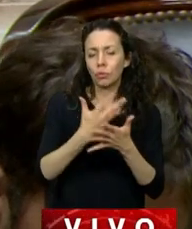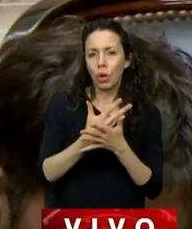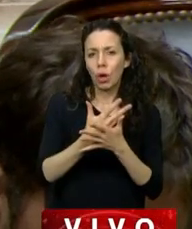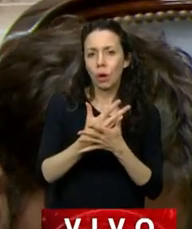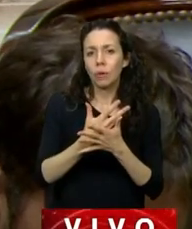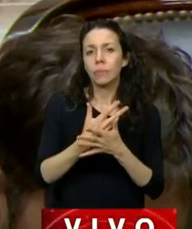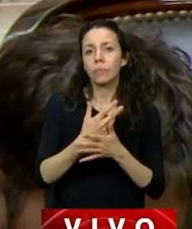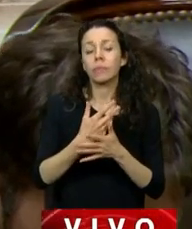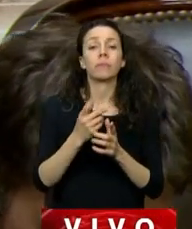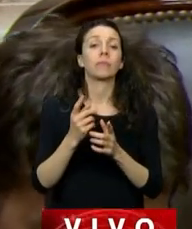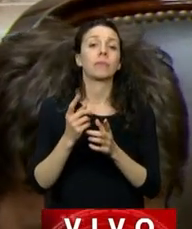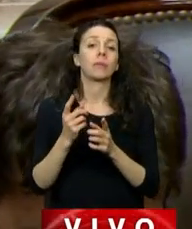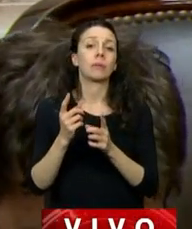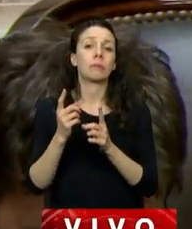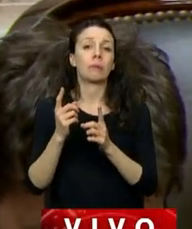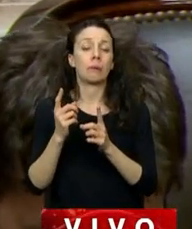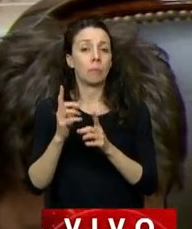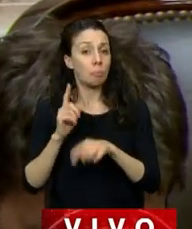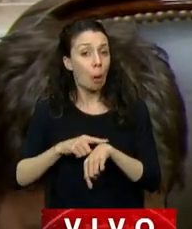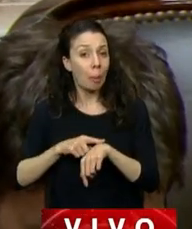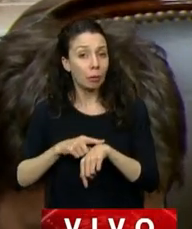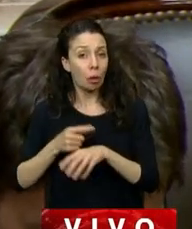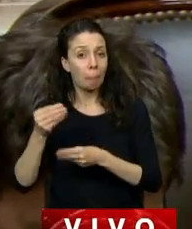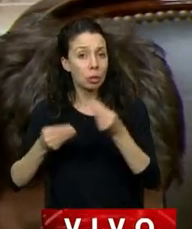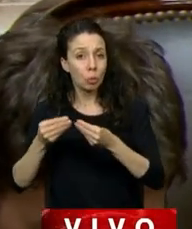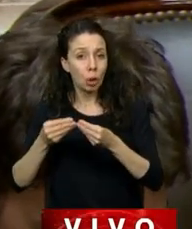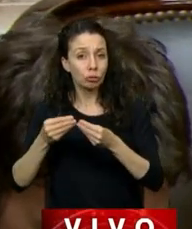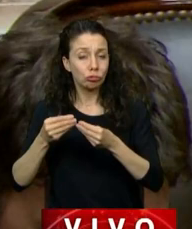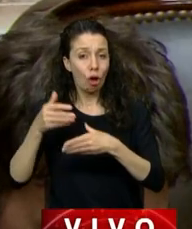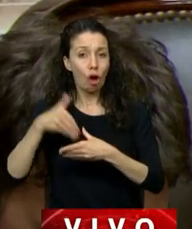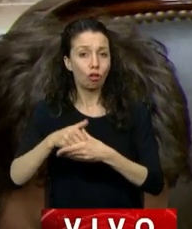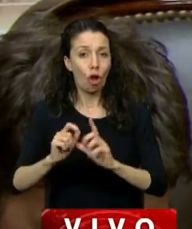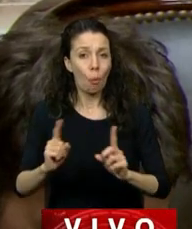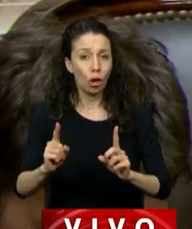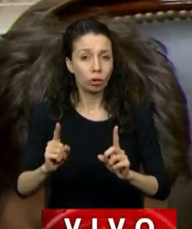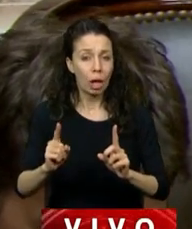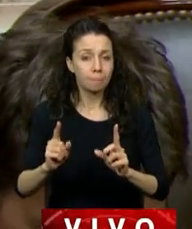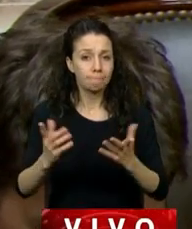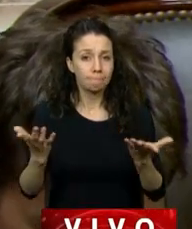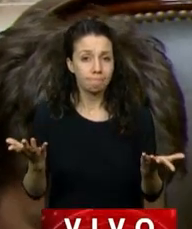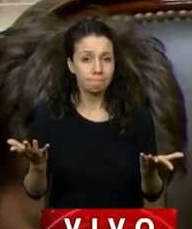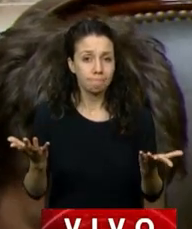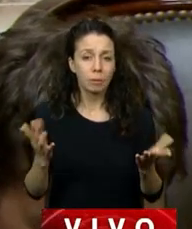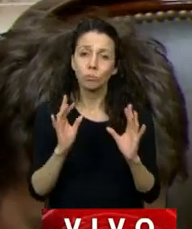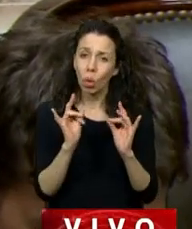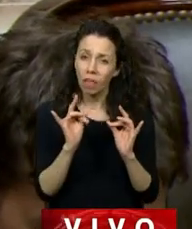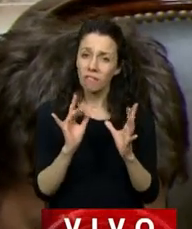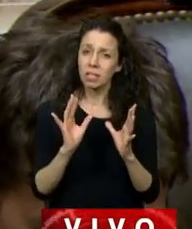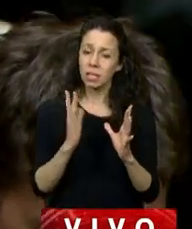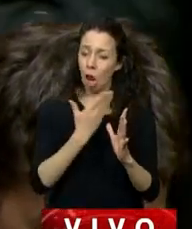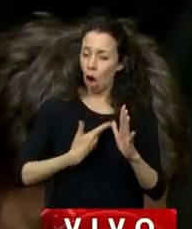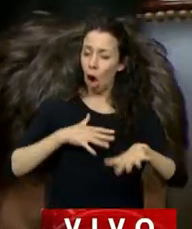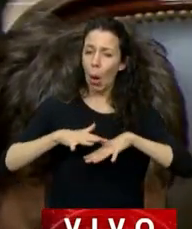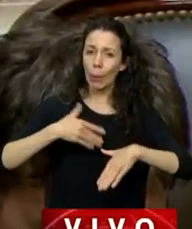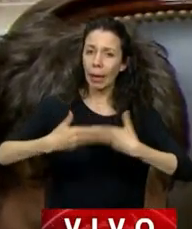Y tras cartón no nos votan el presupuesto. Es muy difícil gobernar así. Por eso hoy